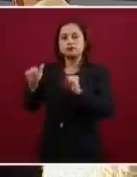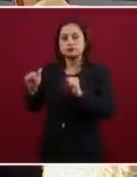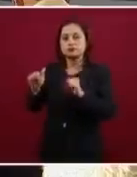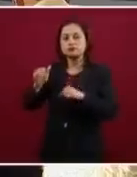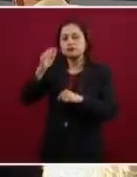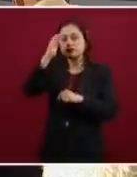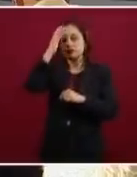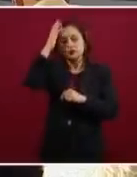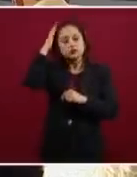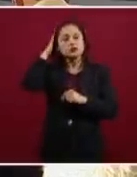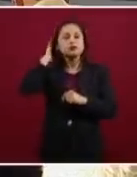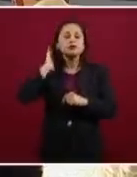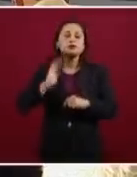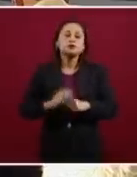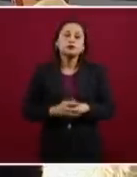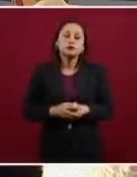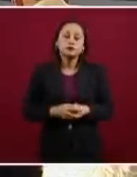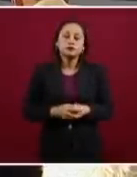no hay